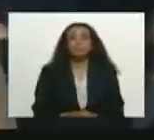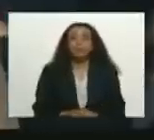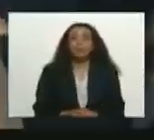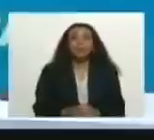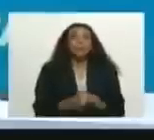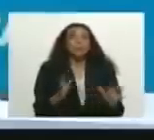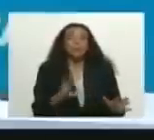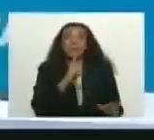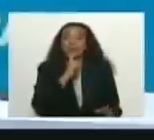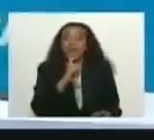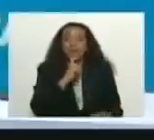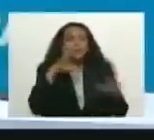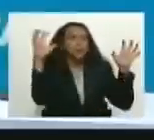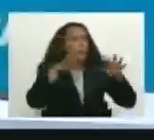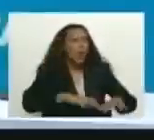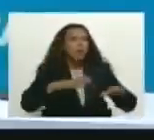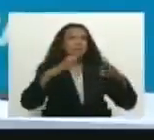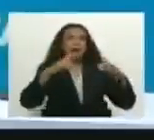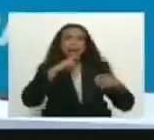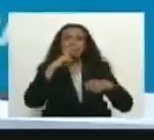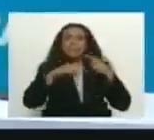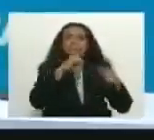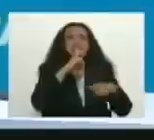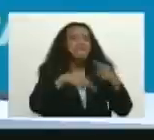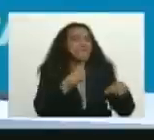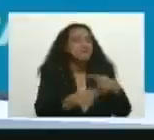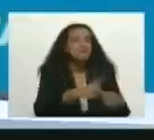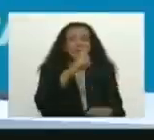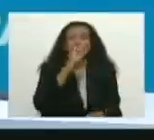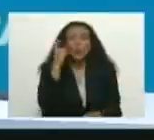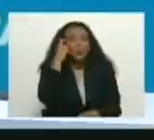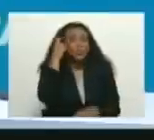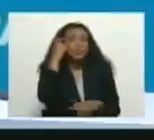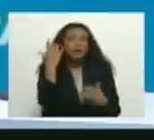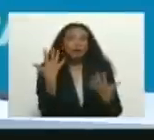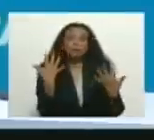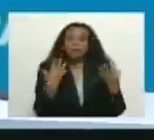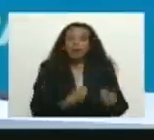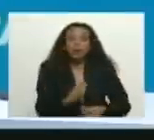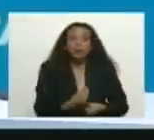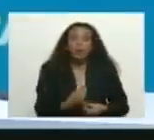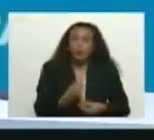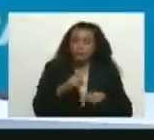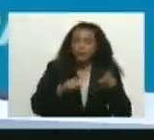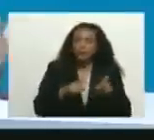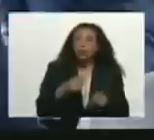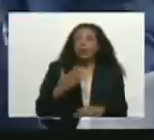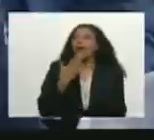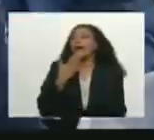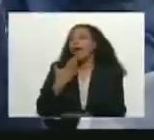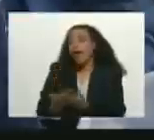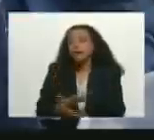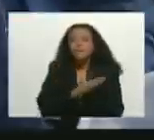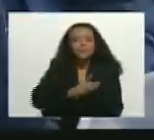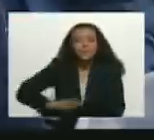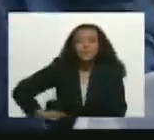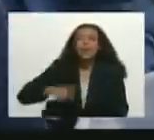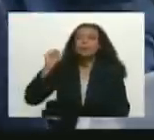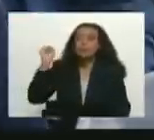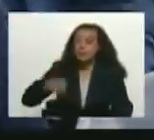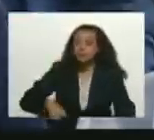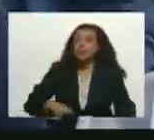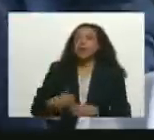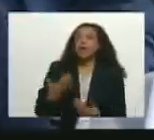Llueva, truene o relampaguee. Eduardo, ¿qué te parece esa idea? Muchas gracias, claro que sí.